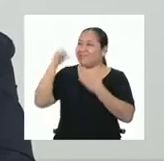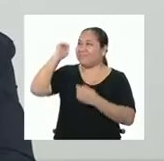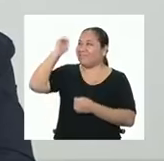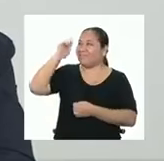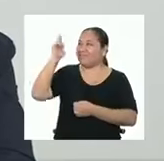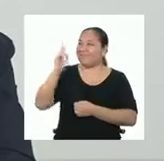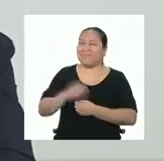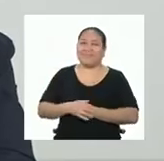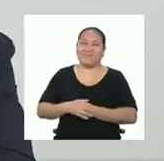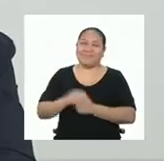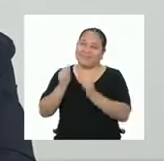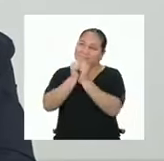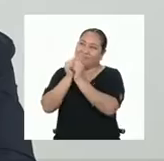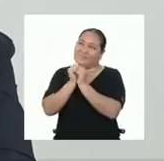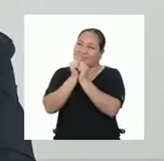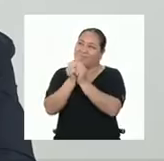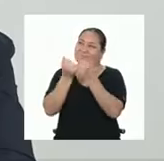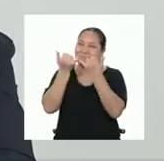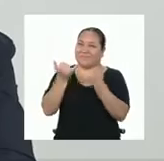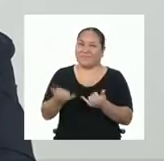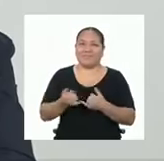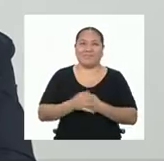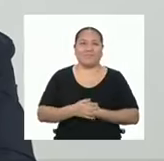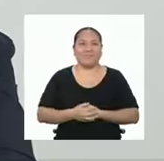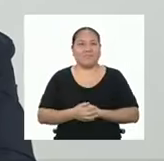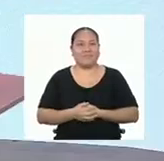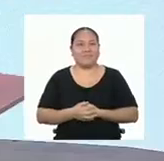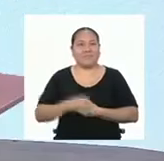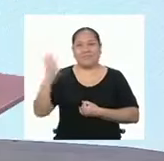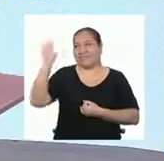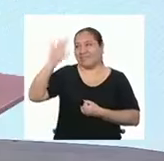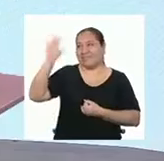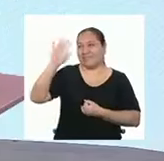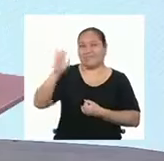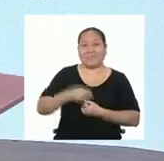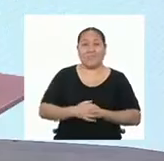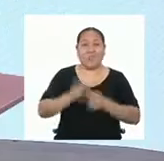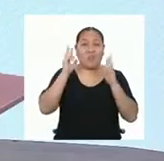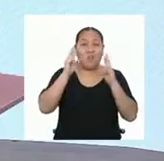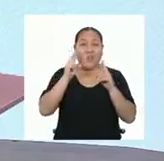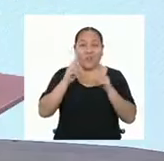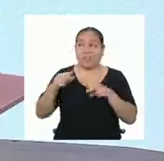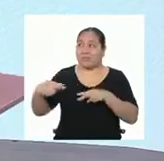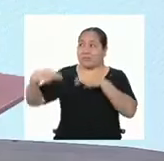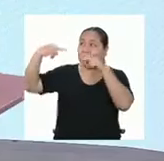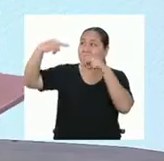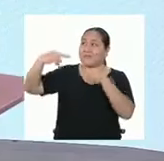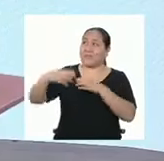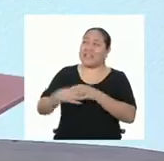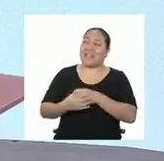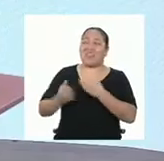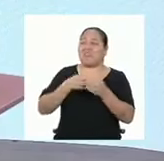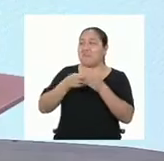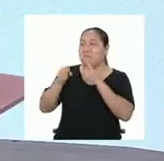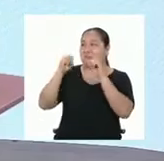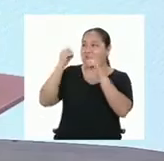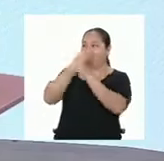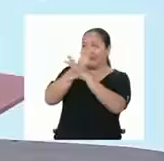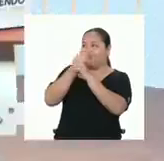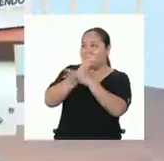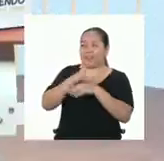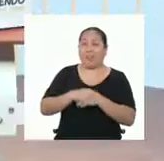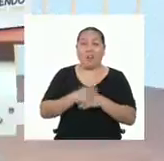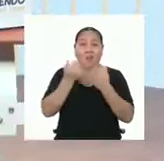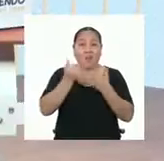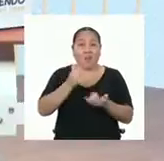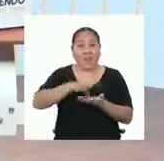profesor Emerson por acompañarnos el día de hoy ¡Chao! Espero vernos pronto, así sea por videollamada Hoy